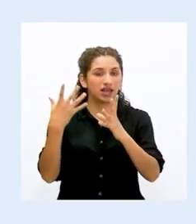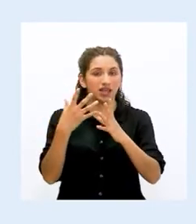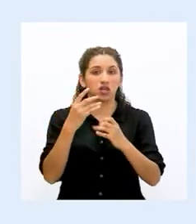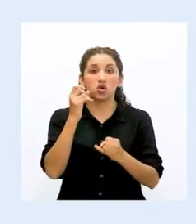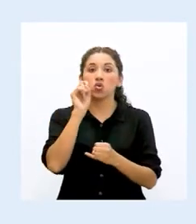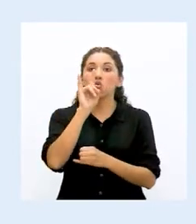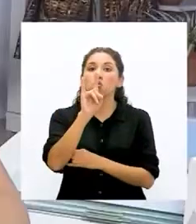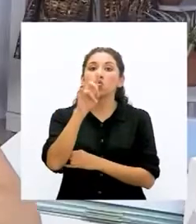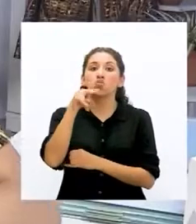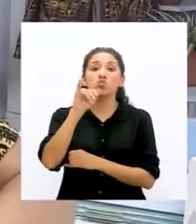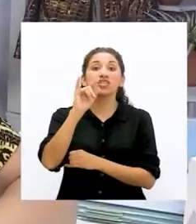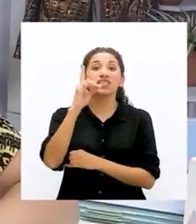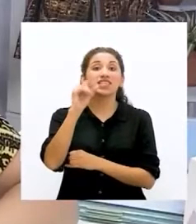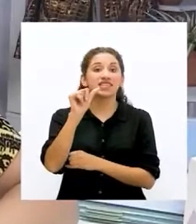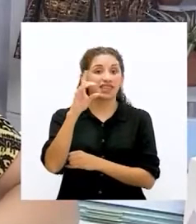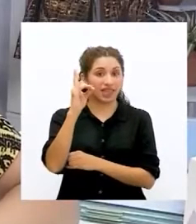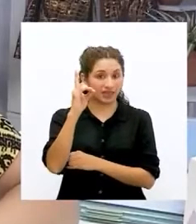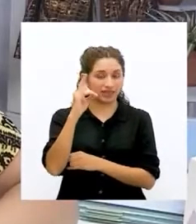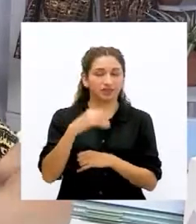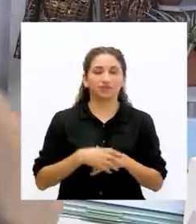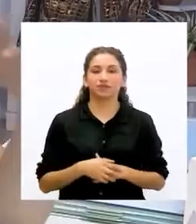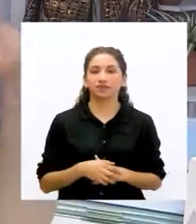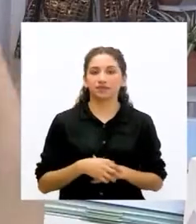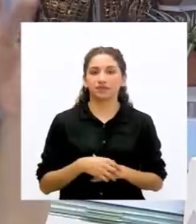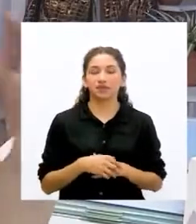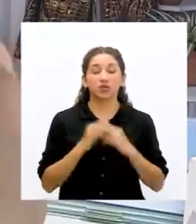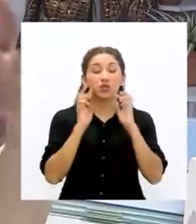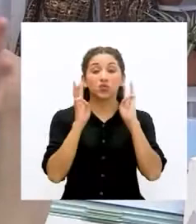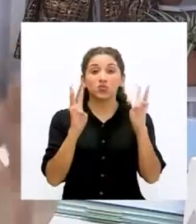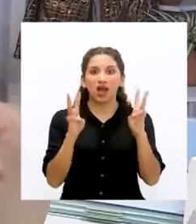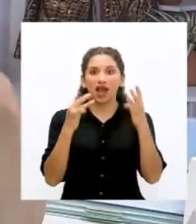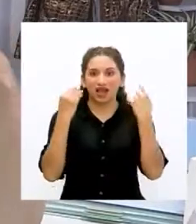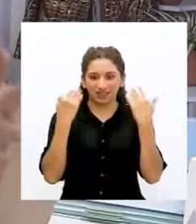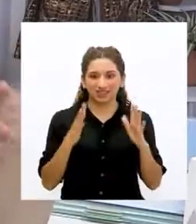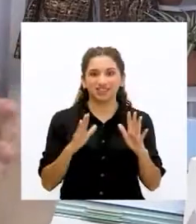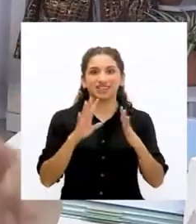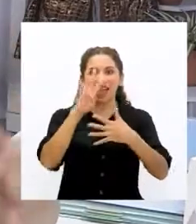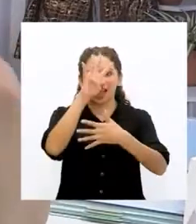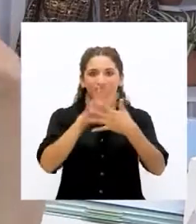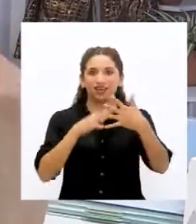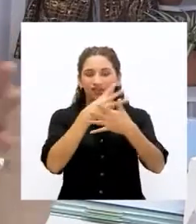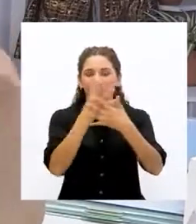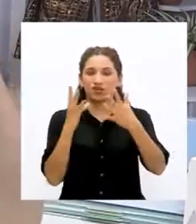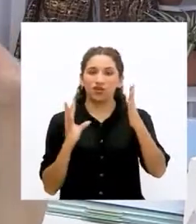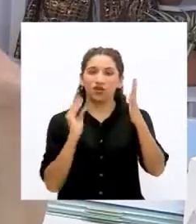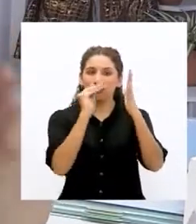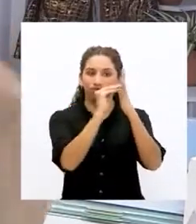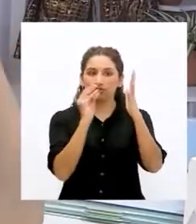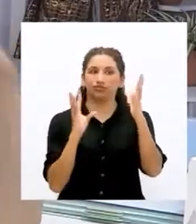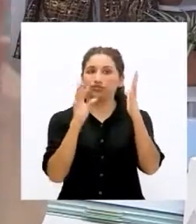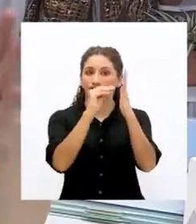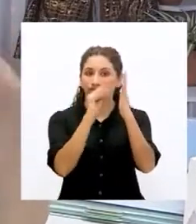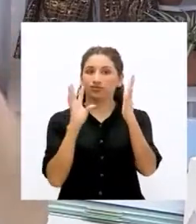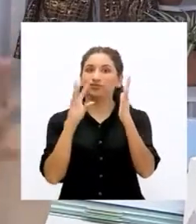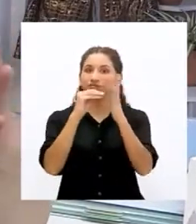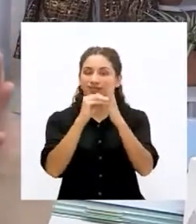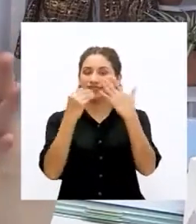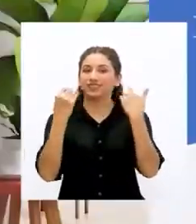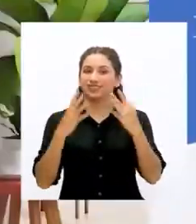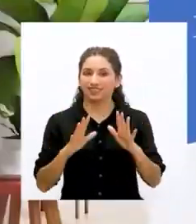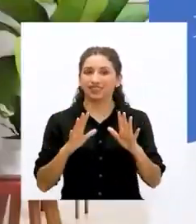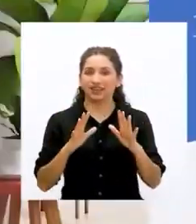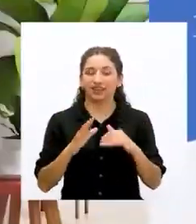la unidad. ¡Wow! Ya hemos logrado llenar nuestra tabla hasta la columna relacionada con la frecuencia